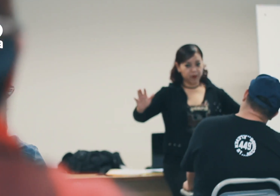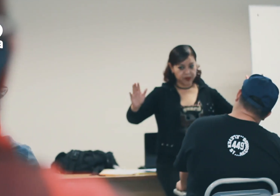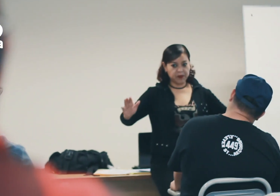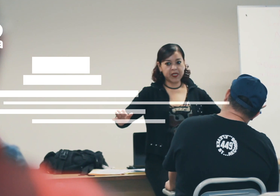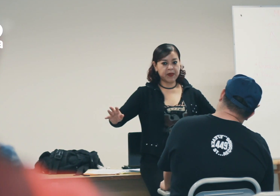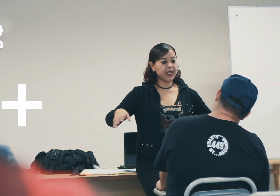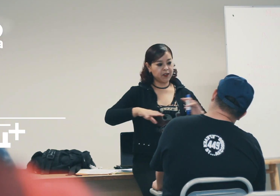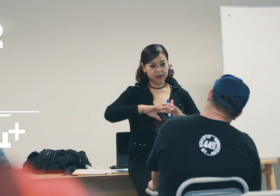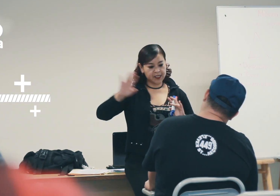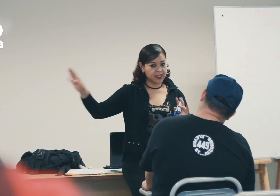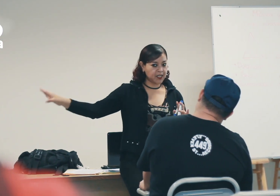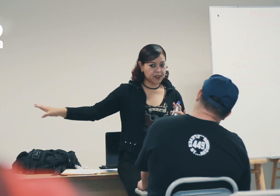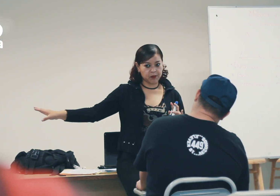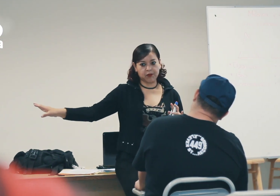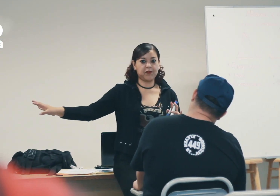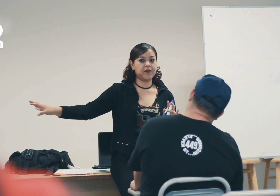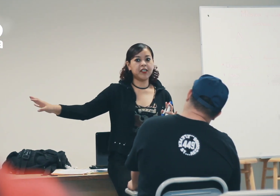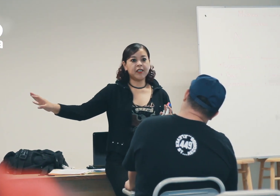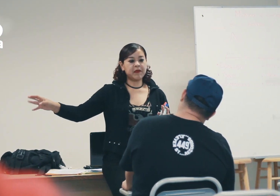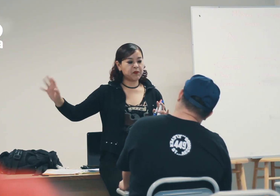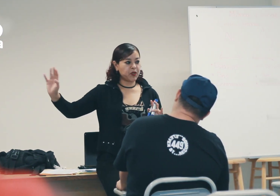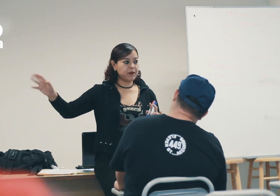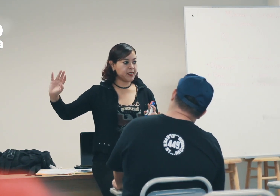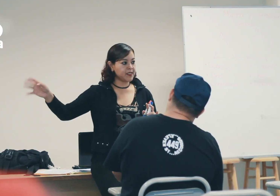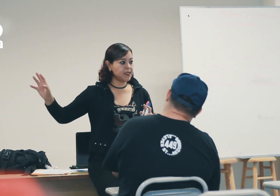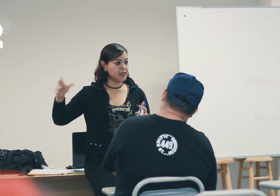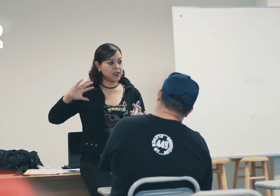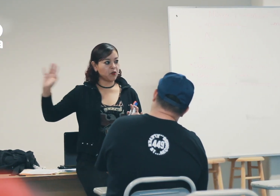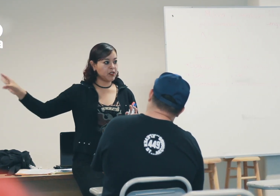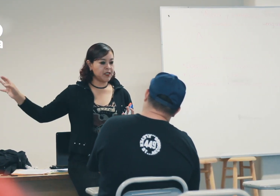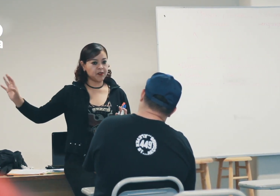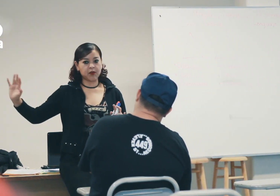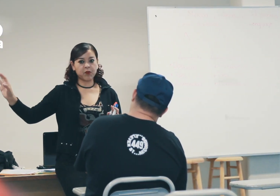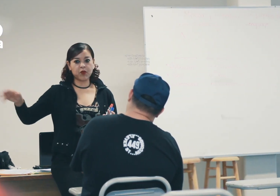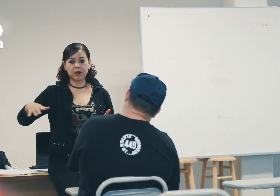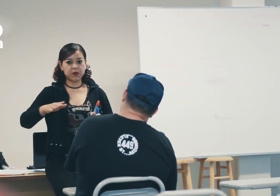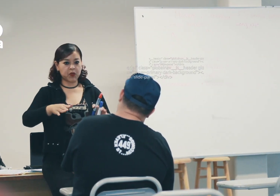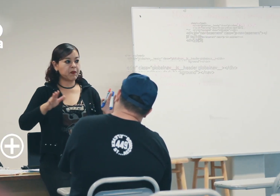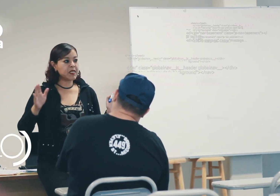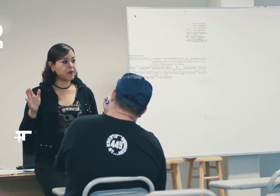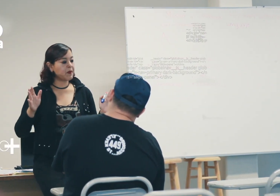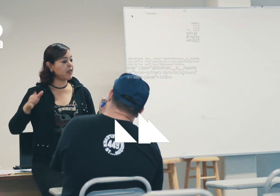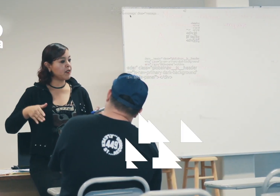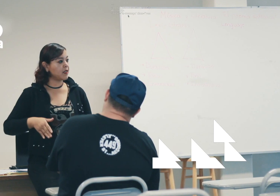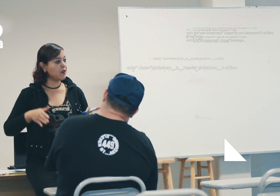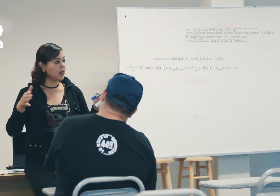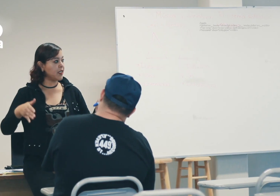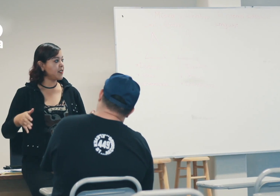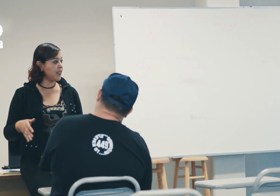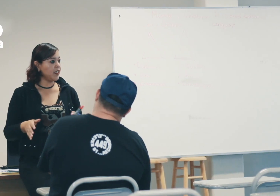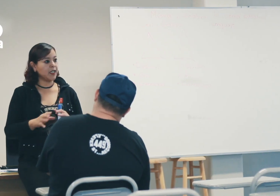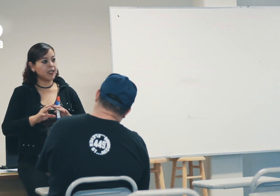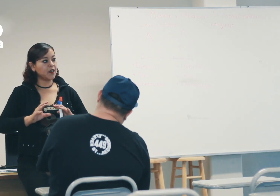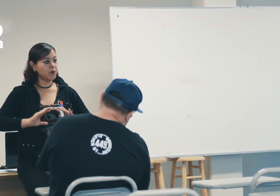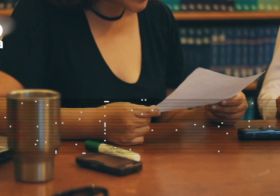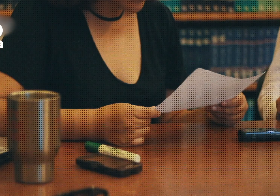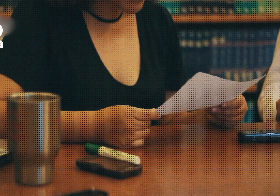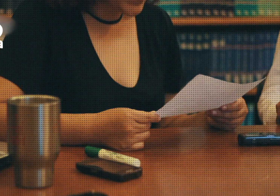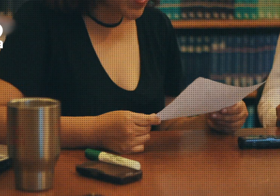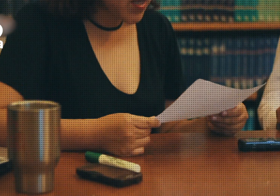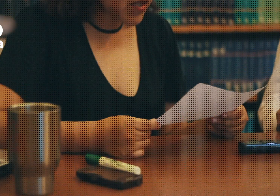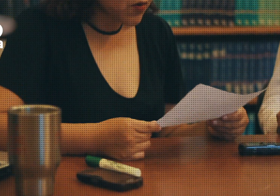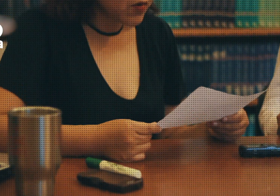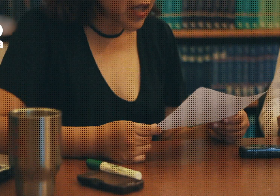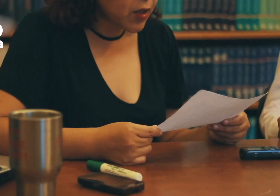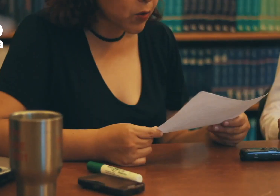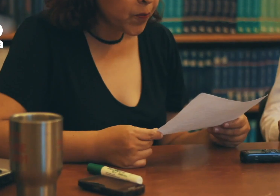temas y a tratarlos de cierta manera? Es que una mujer, una señorita no habla así. Te escuchan que escribes o que lees un